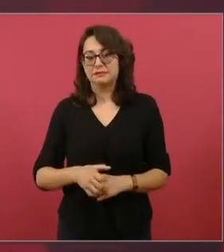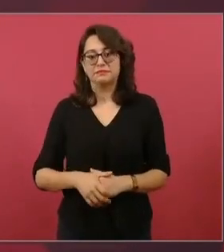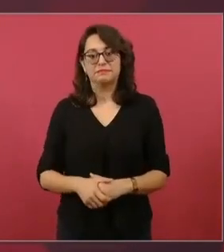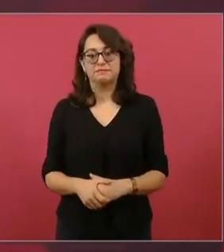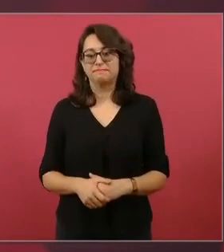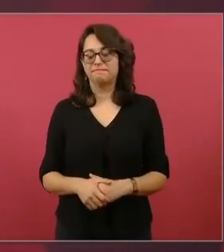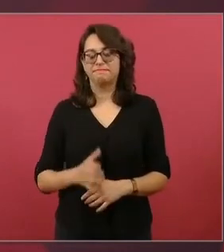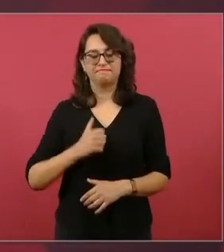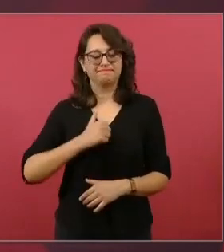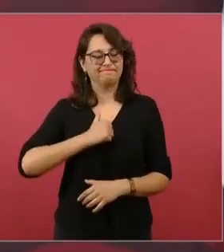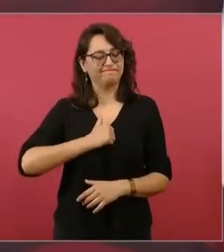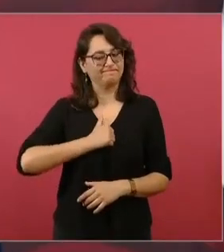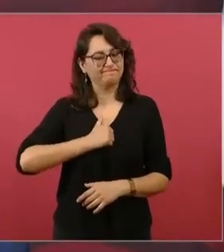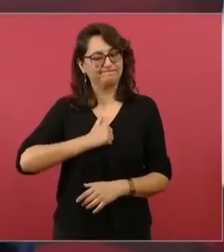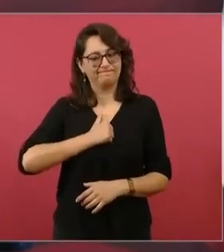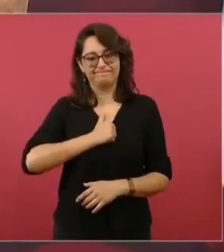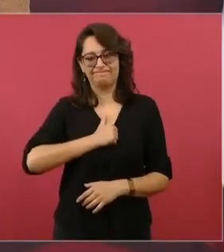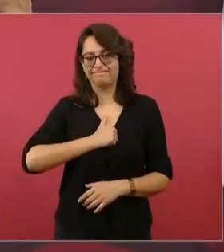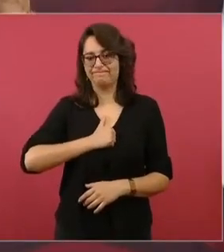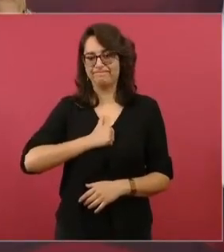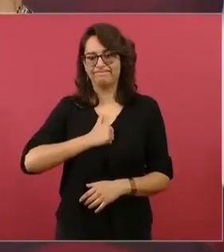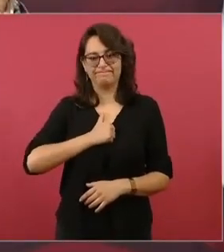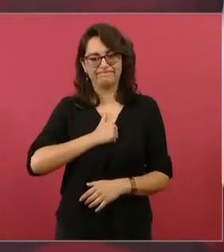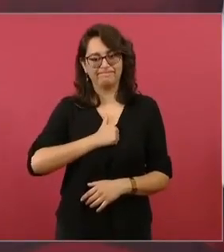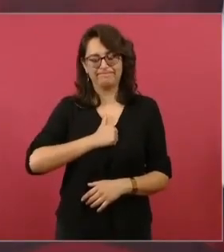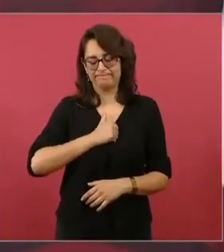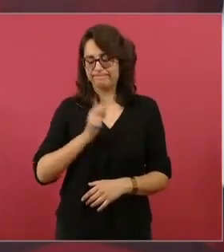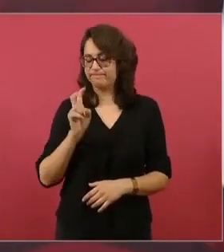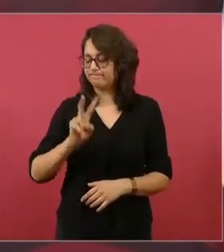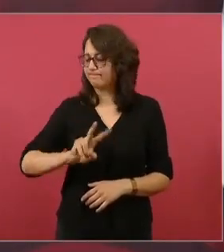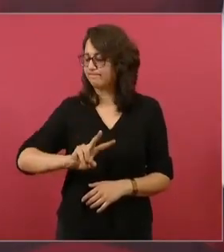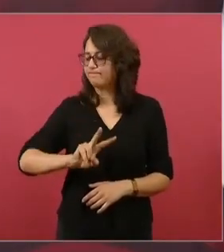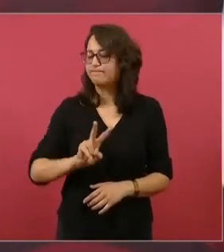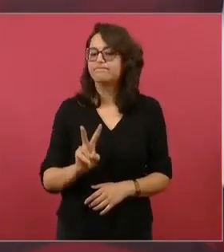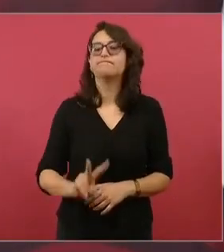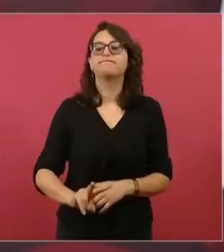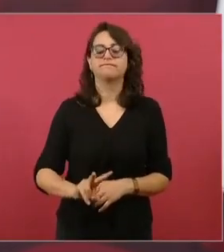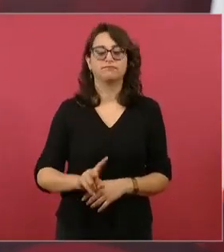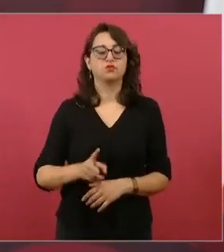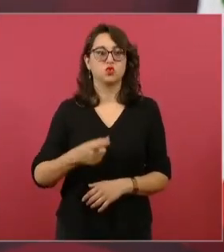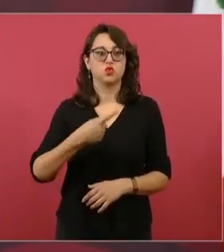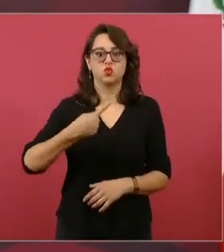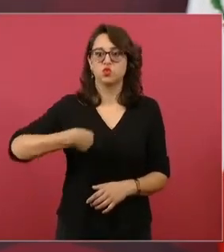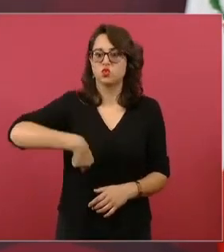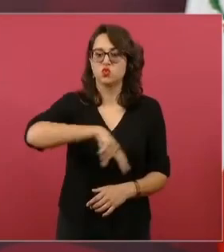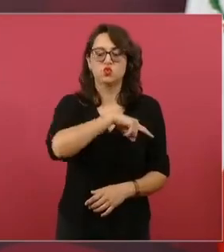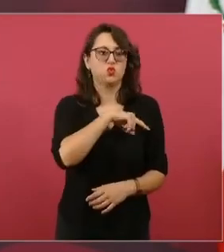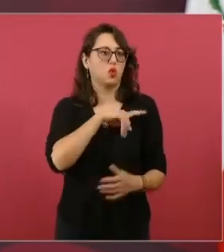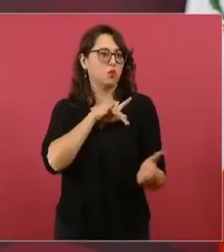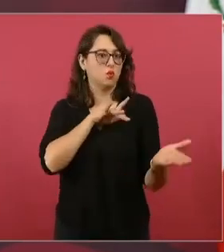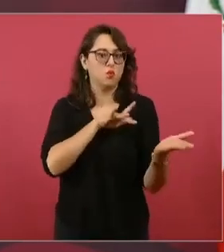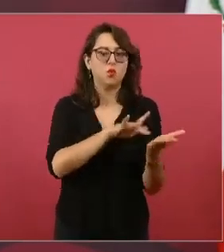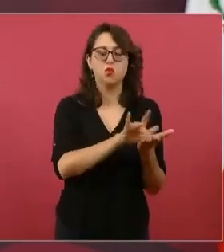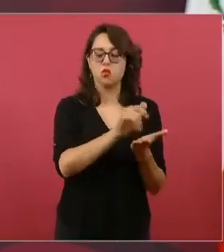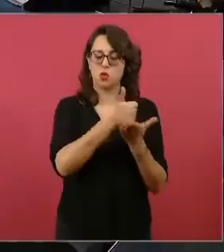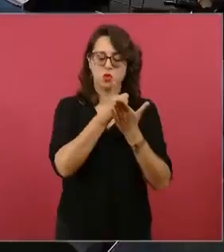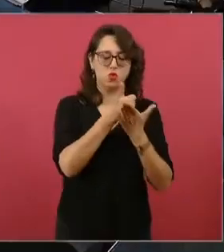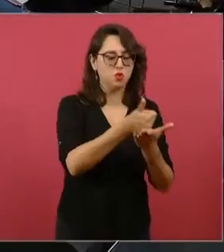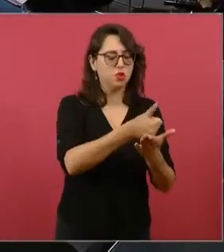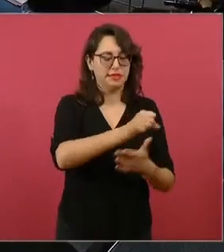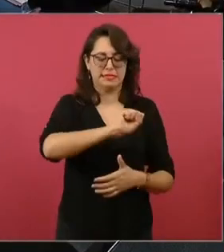que es muy lamentable, y por eso vamos a ayudar al gobierno de Estados Unidos, al pueblo de Estados